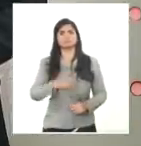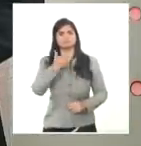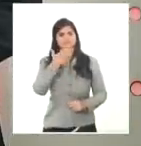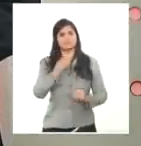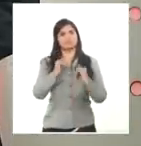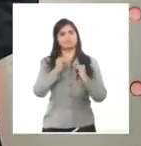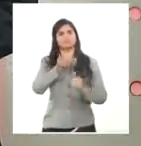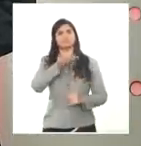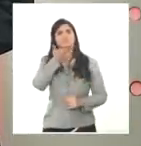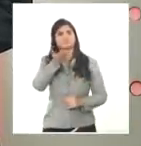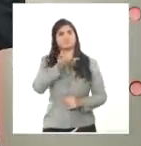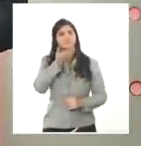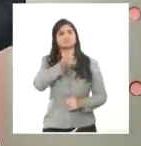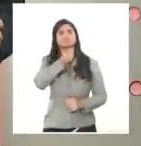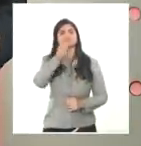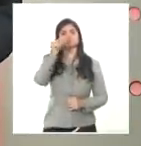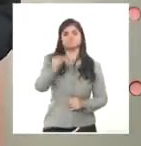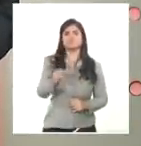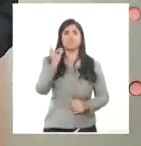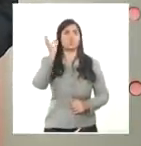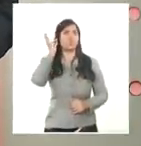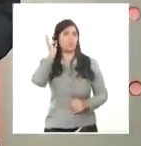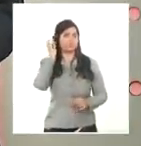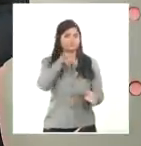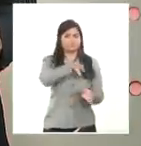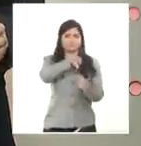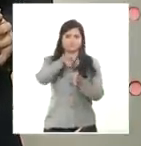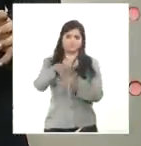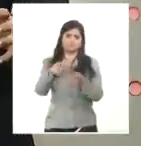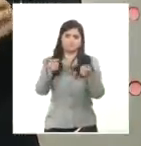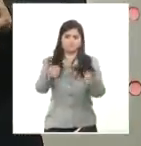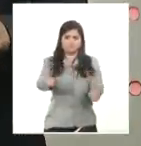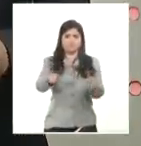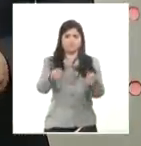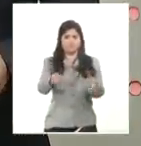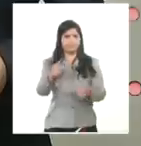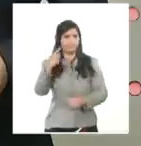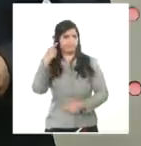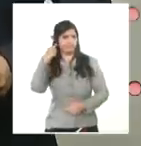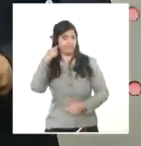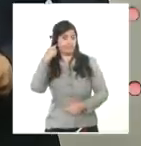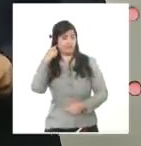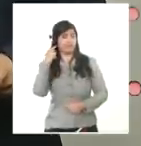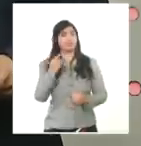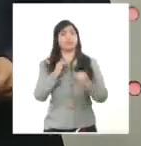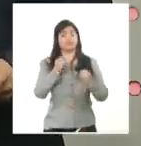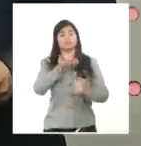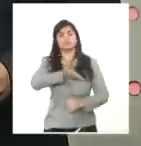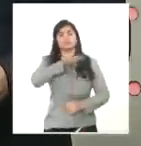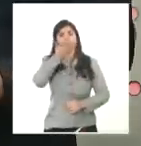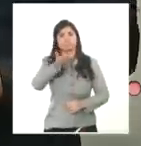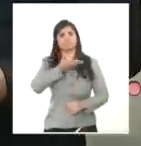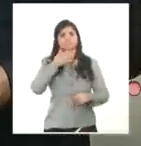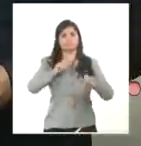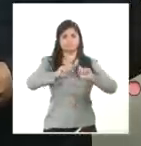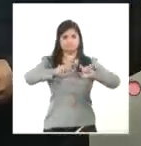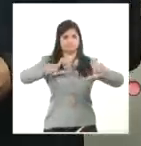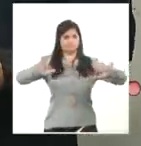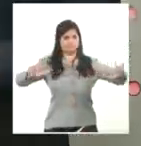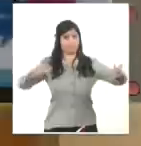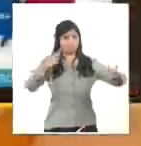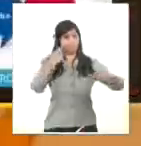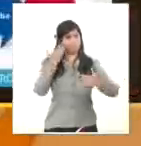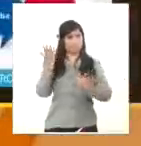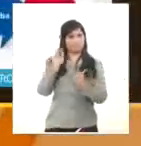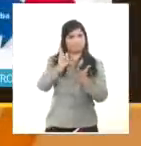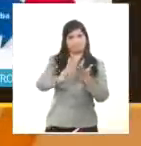Yo les propongo, amigos, poner este asunto en contexto. La emisora Radio 26 en la Atenas de Cuba destaca entre sus titulares, y lo tenemos aquí en la